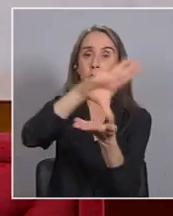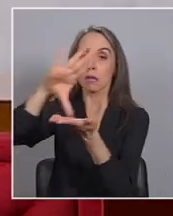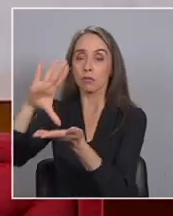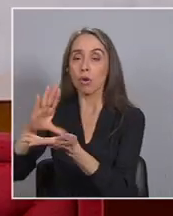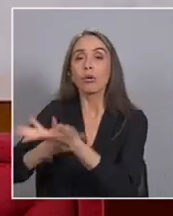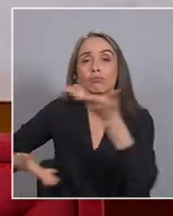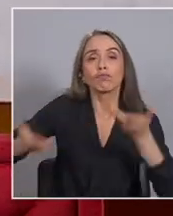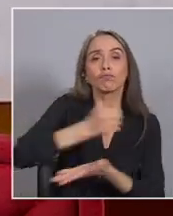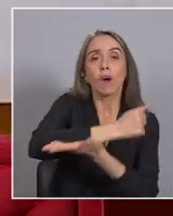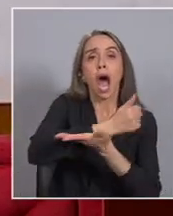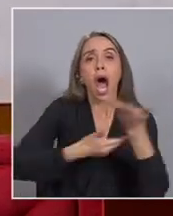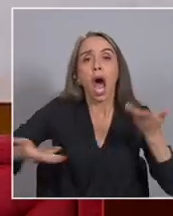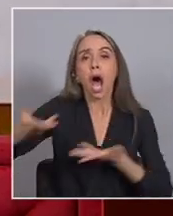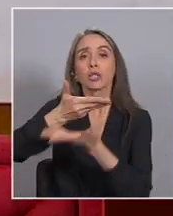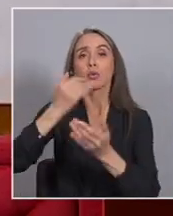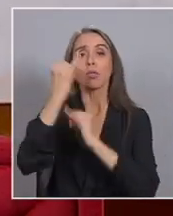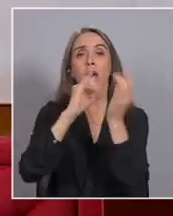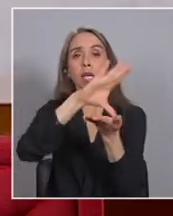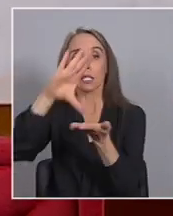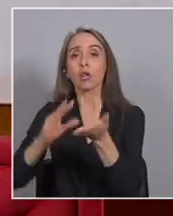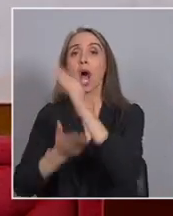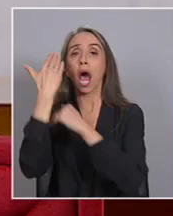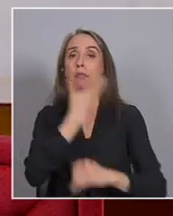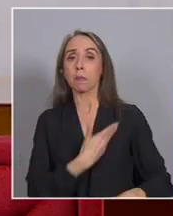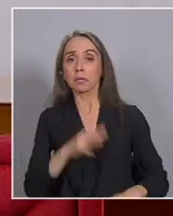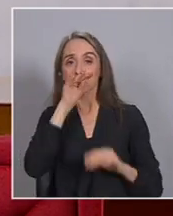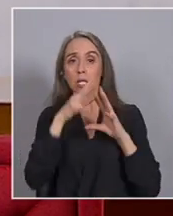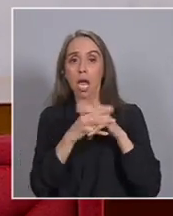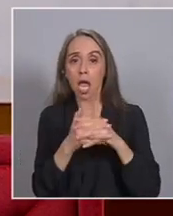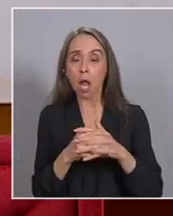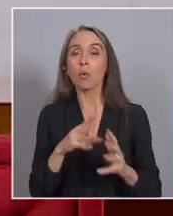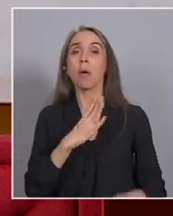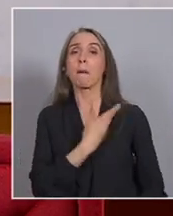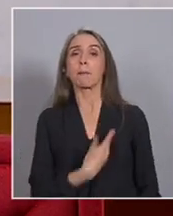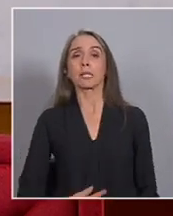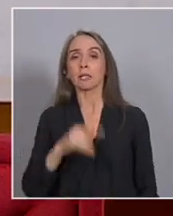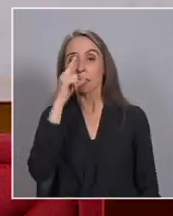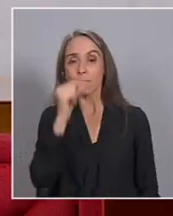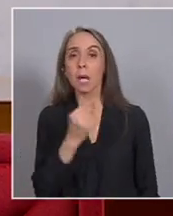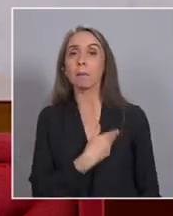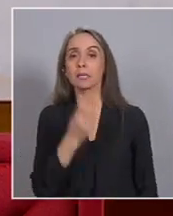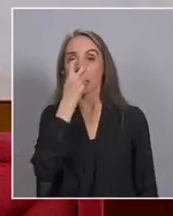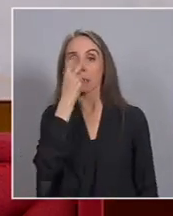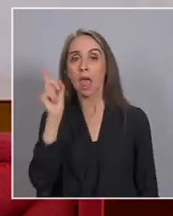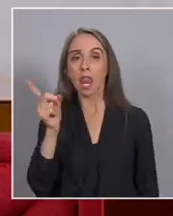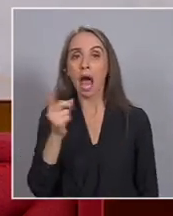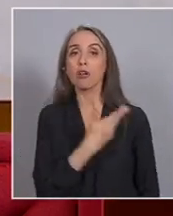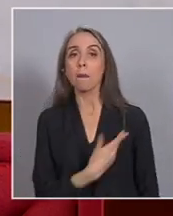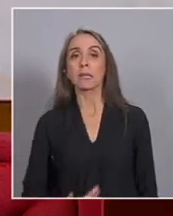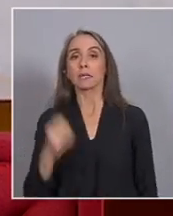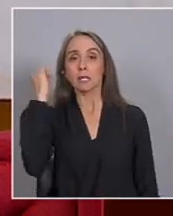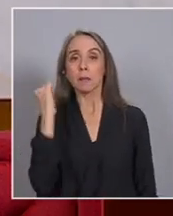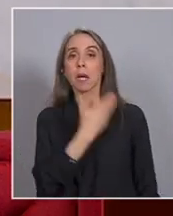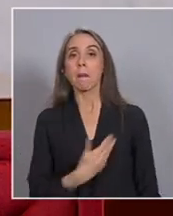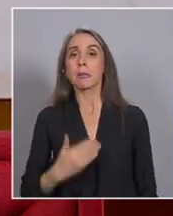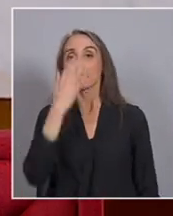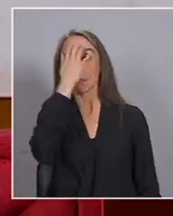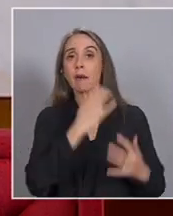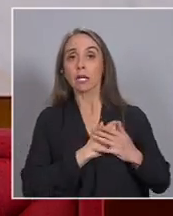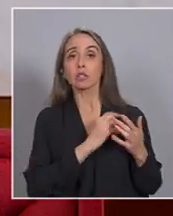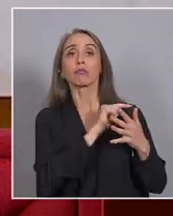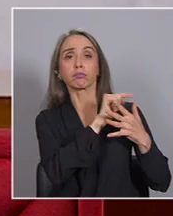internacional, y así lo hicieron los gobiernos del presidente Elwin, del presidente Frei, del presidente Lagos, del presidente Piñera y de la presidenta